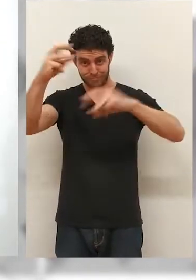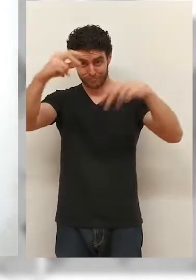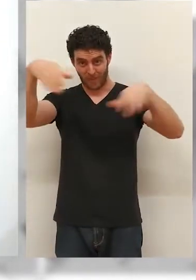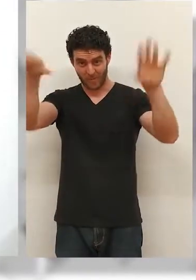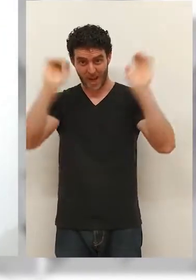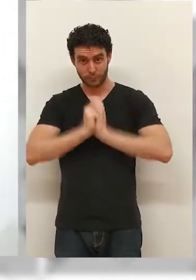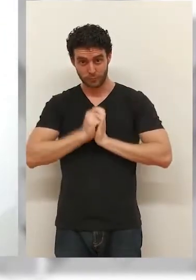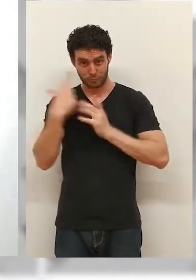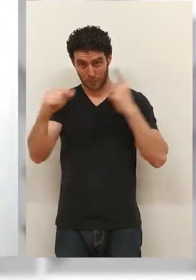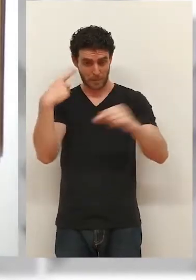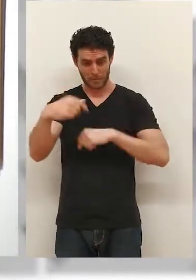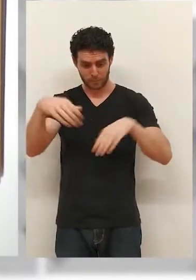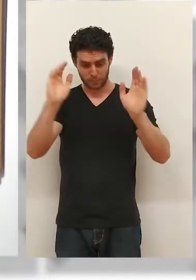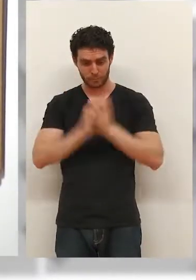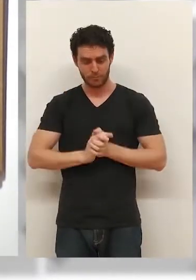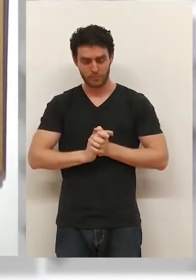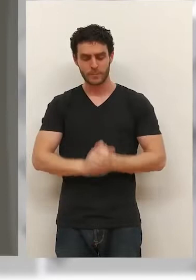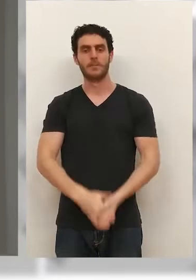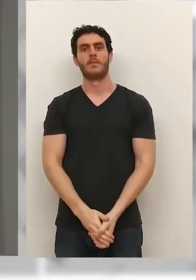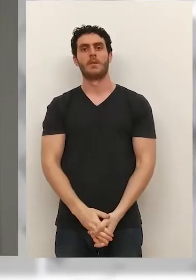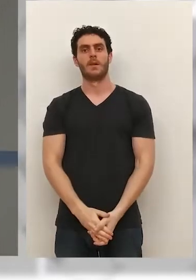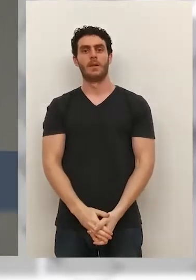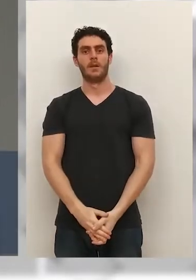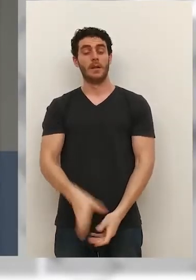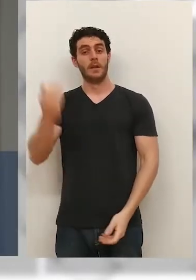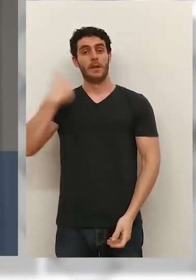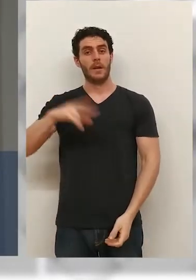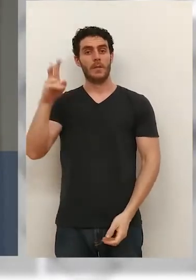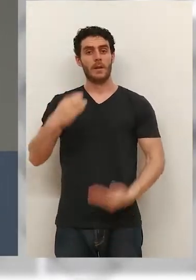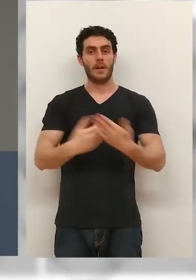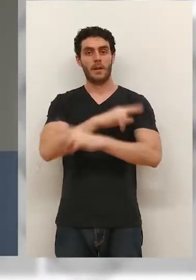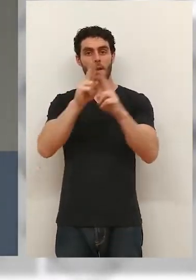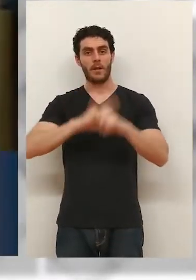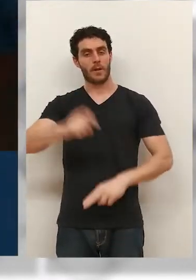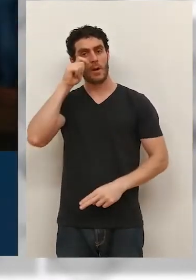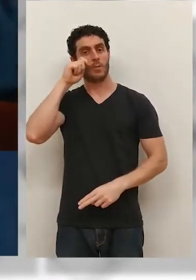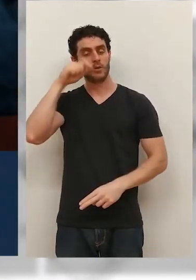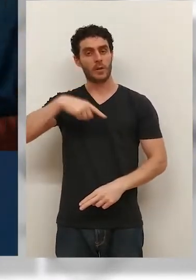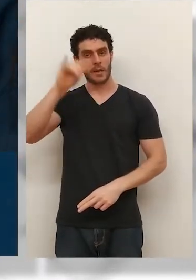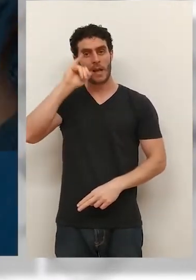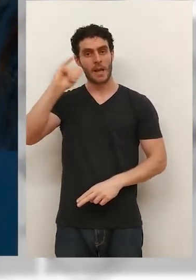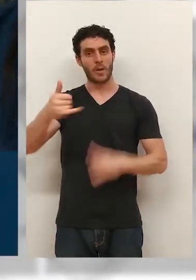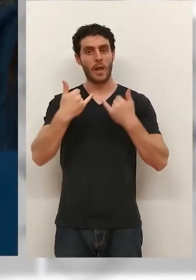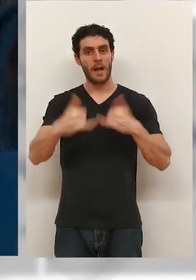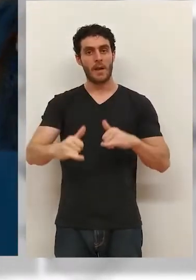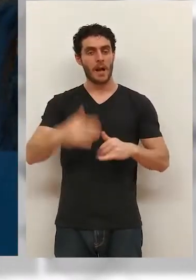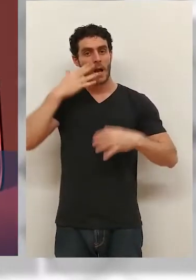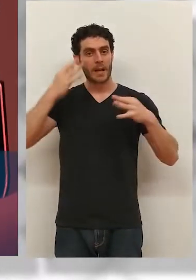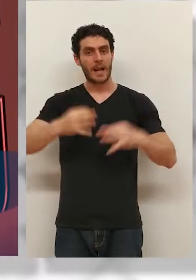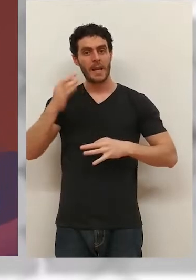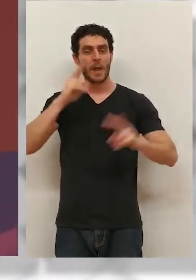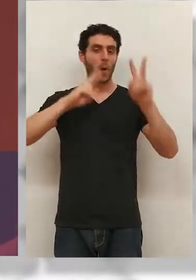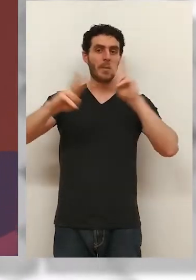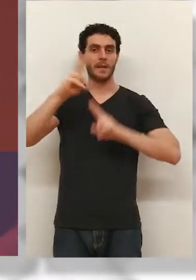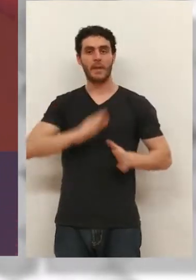¡hosti! ¡Hosti! ¡Se pueden ir marchando! ¡Egos un primulo! Llega el Día Internacional de los Museos y aquí en el de La Rioja se celebrará con